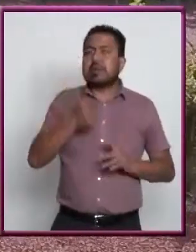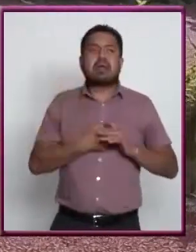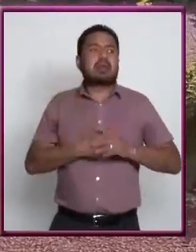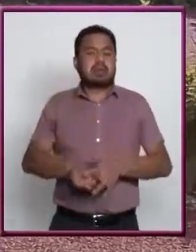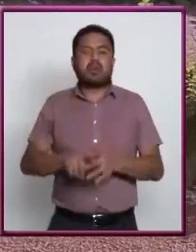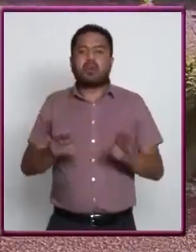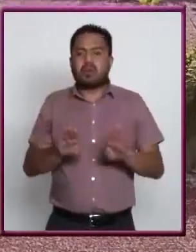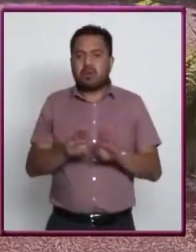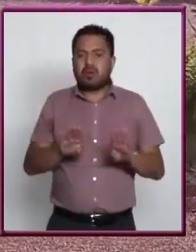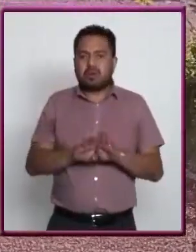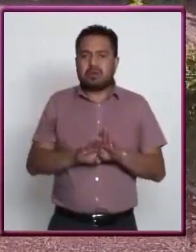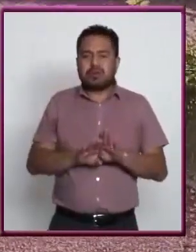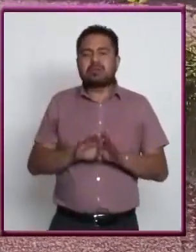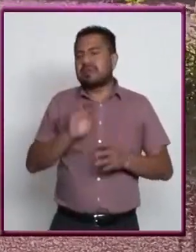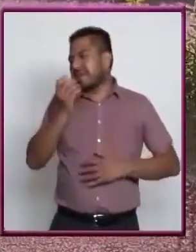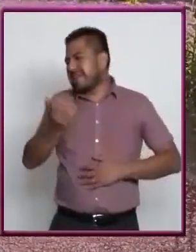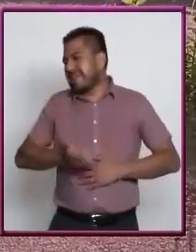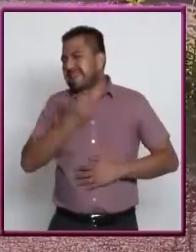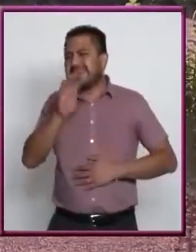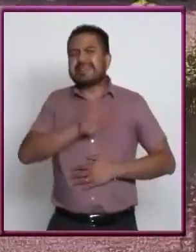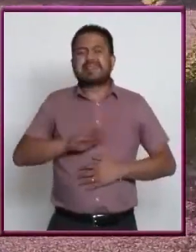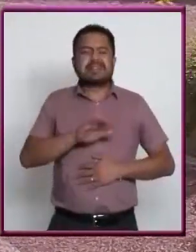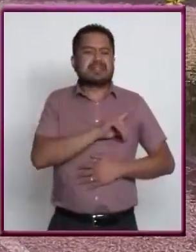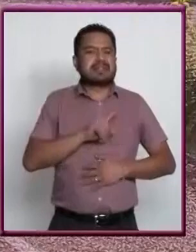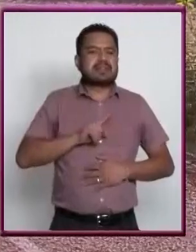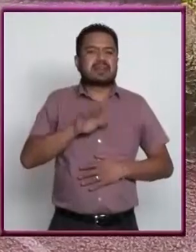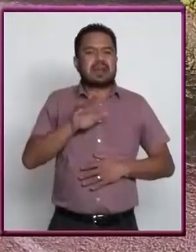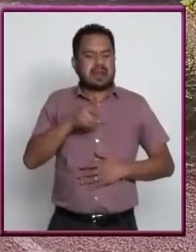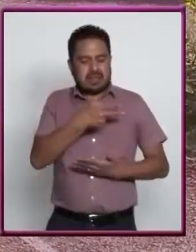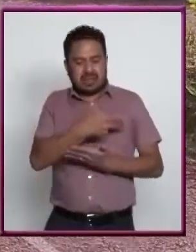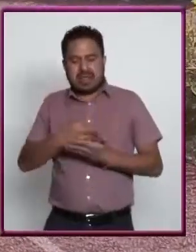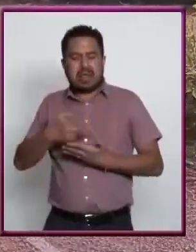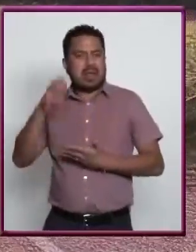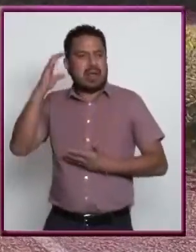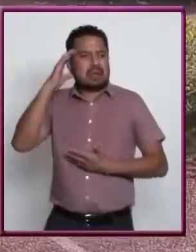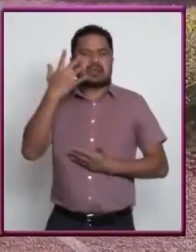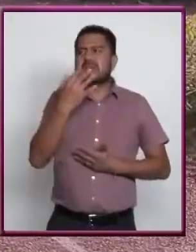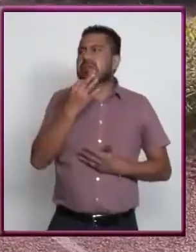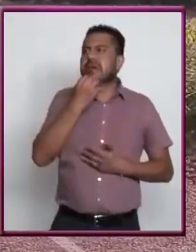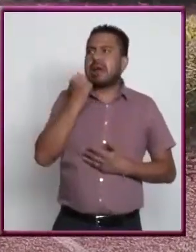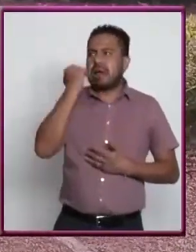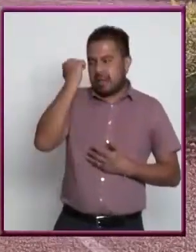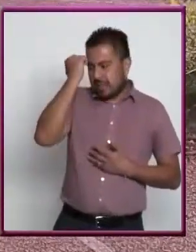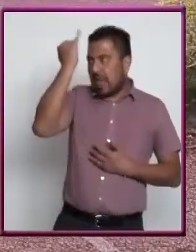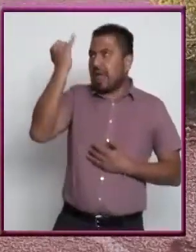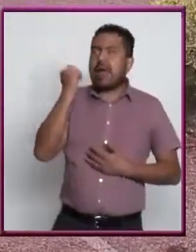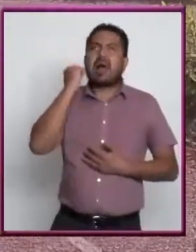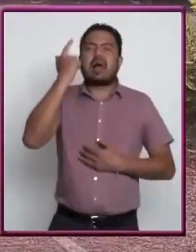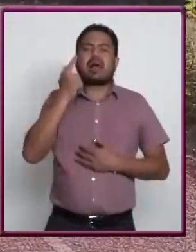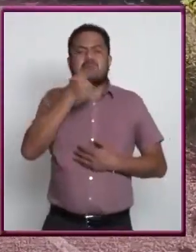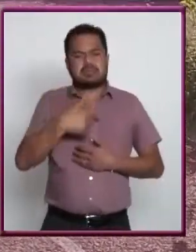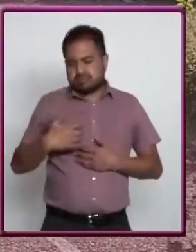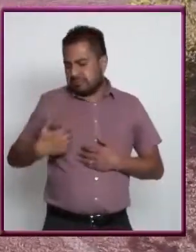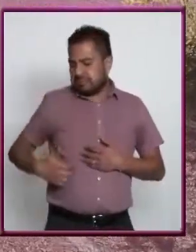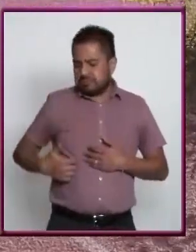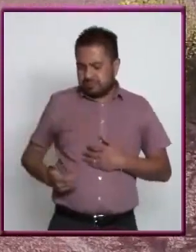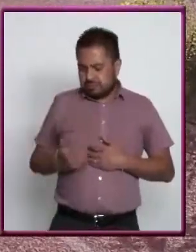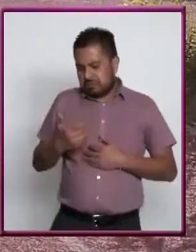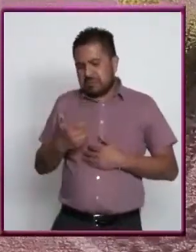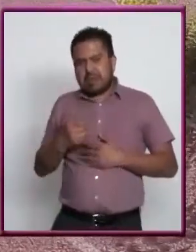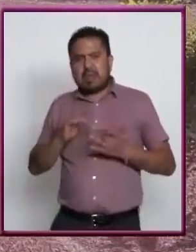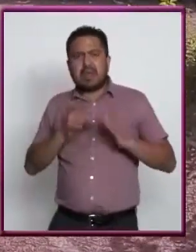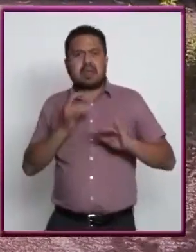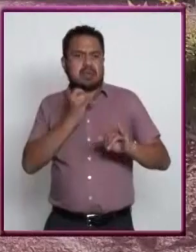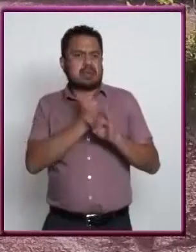empezar? Clásico. Te tiras a la cama 5 minutos en lo que se te ocurre algo, miras tu celular, te metes